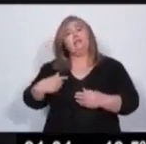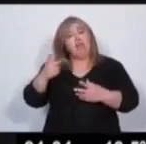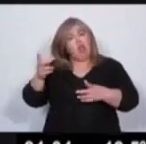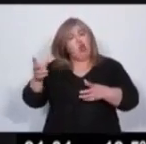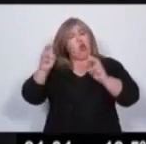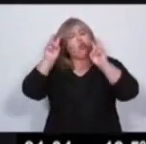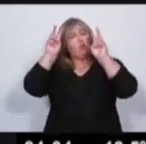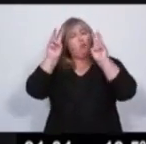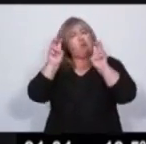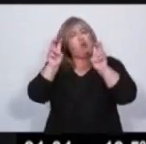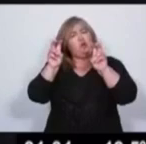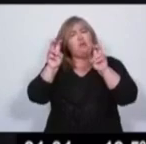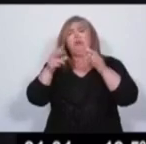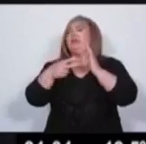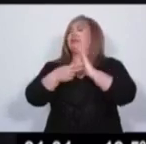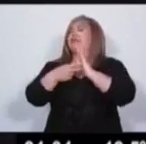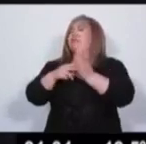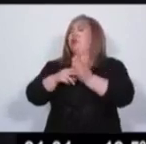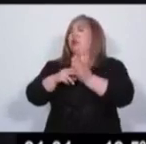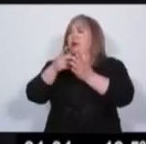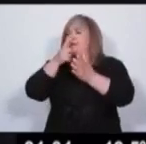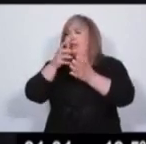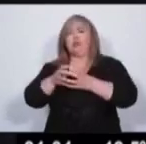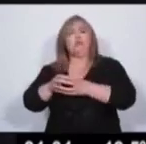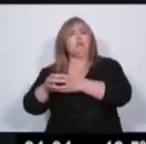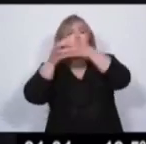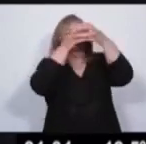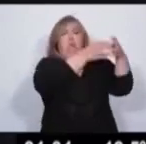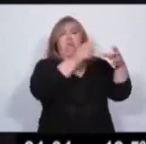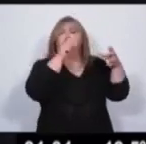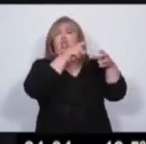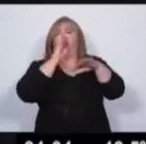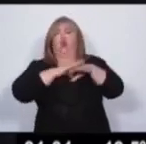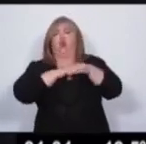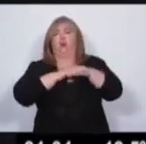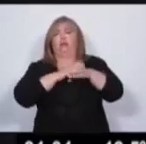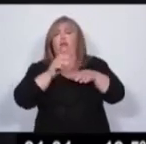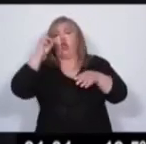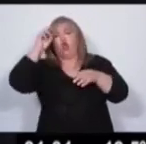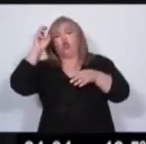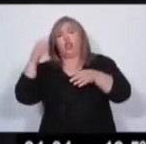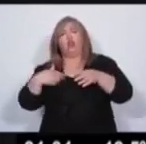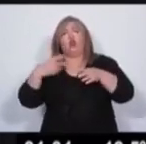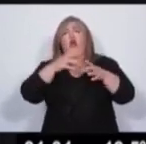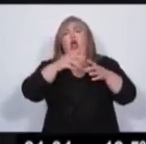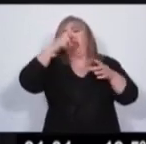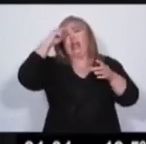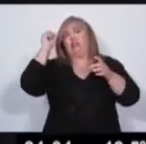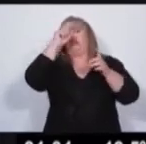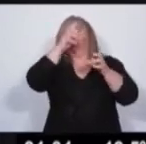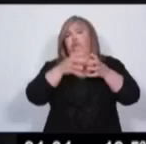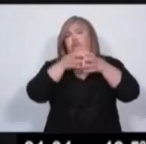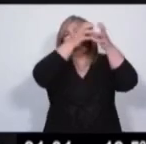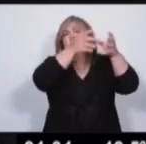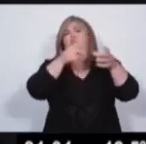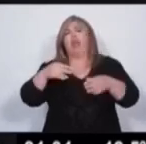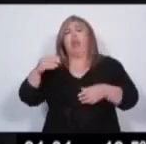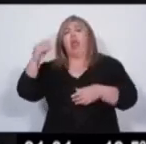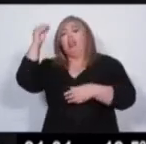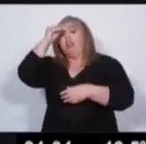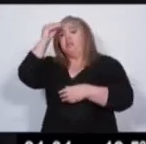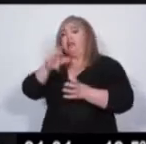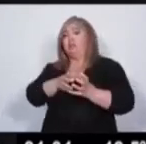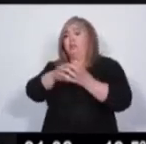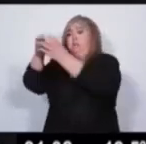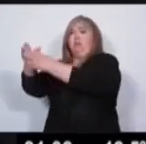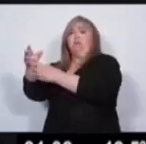miren Cornejo le echa la culpa al gobierno nacional y desmarcha y le echa la culpa a Cornejo y son los dos que han gobernado la provincia durante